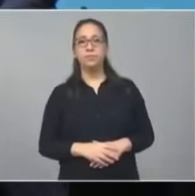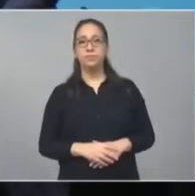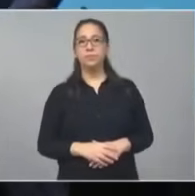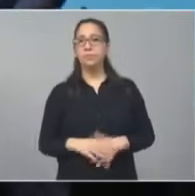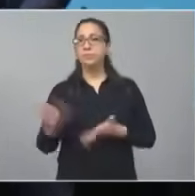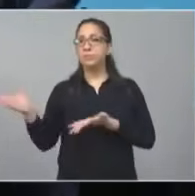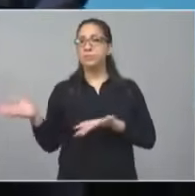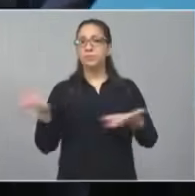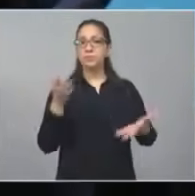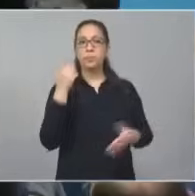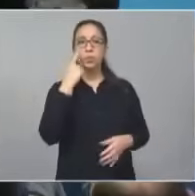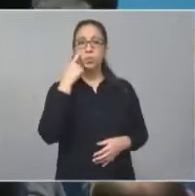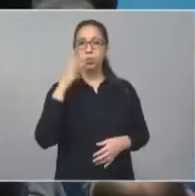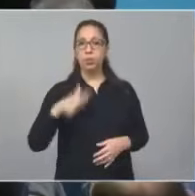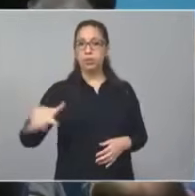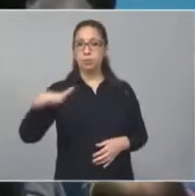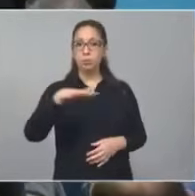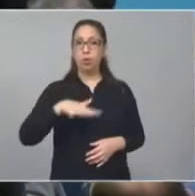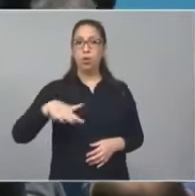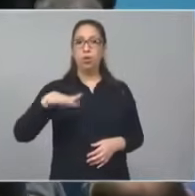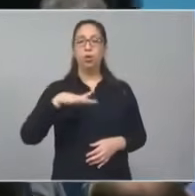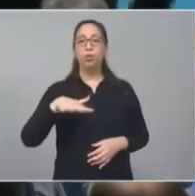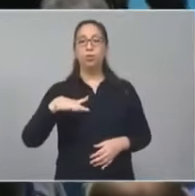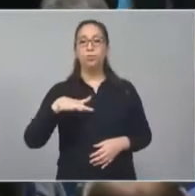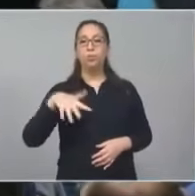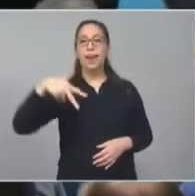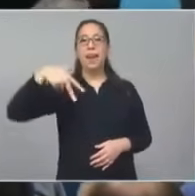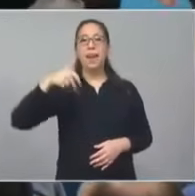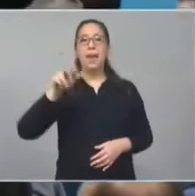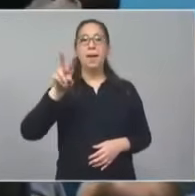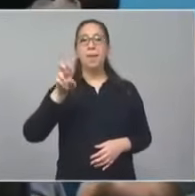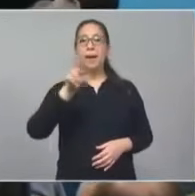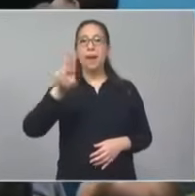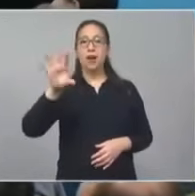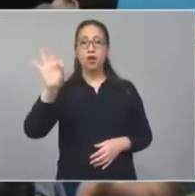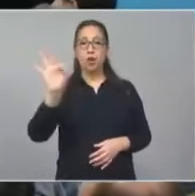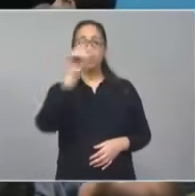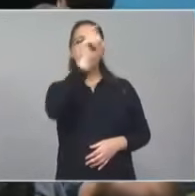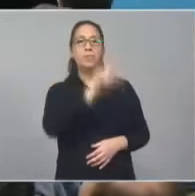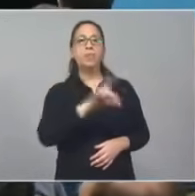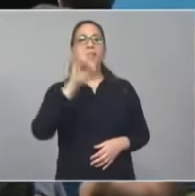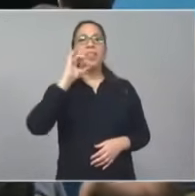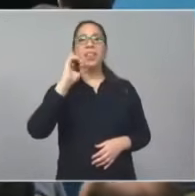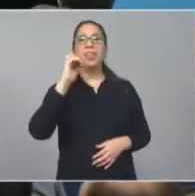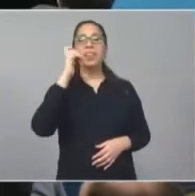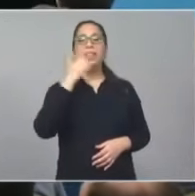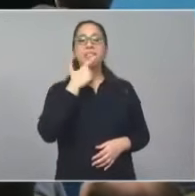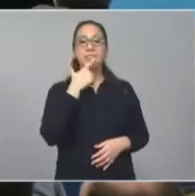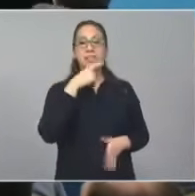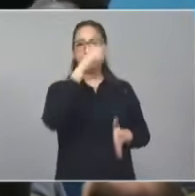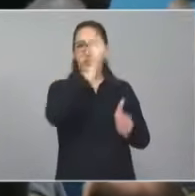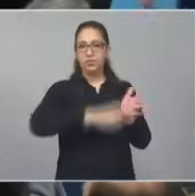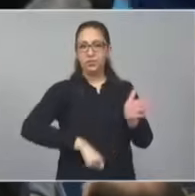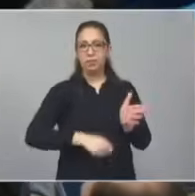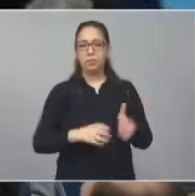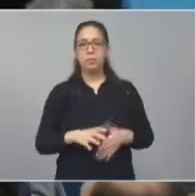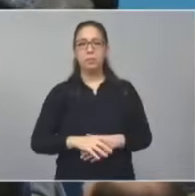Firma ahora el municipio de Navarro, Facundo Diz.